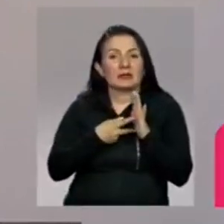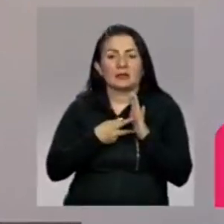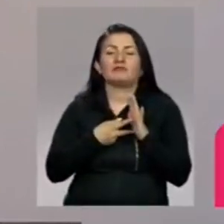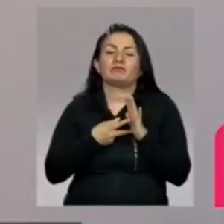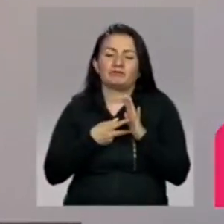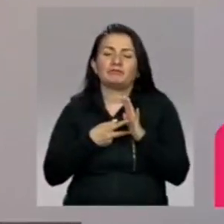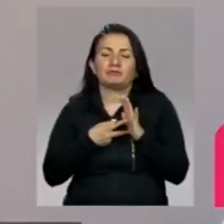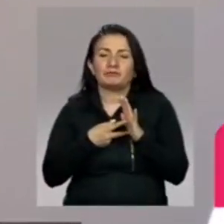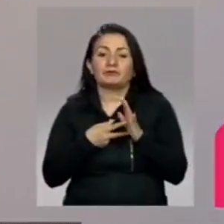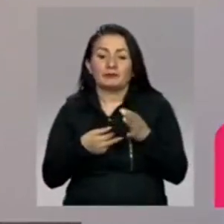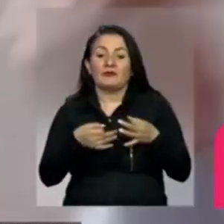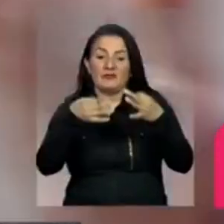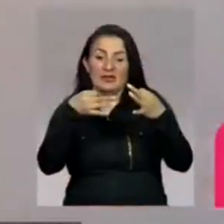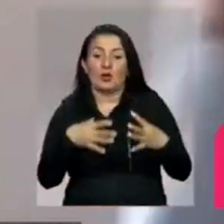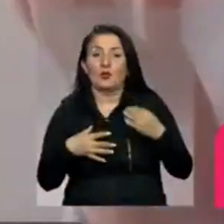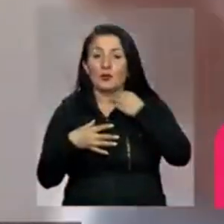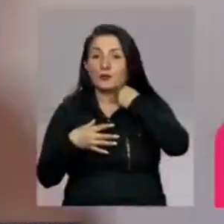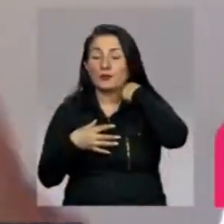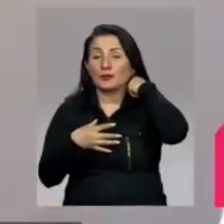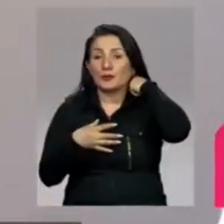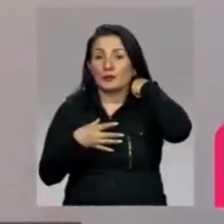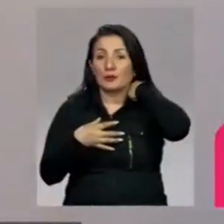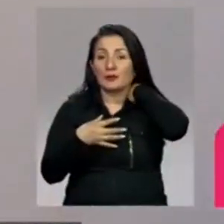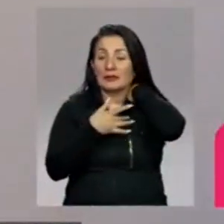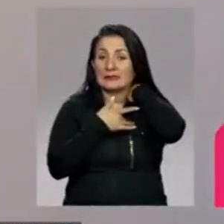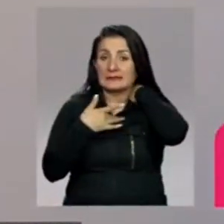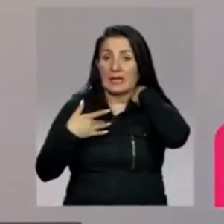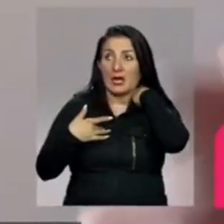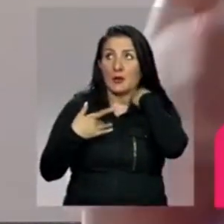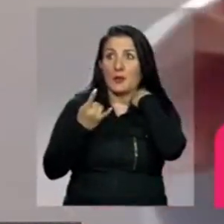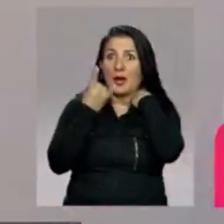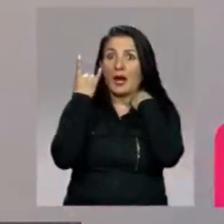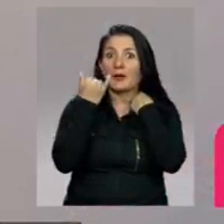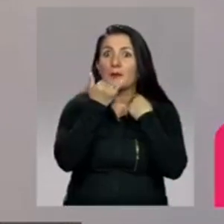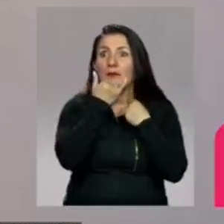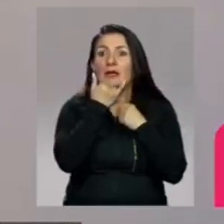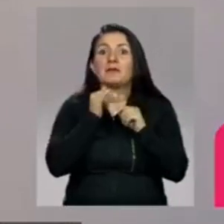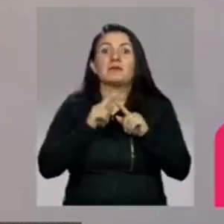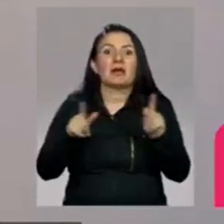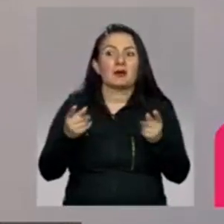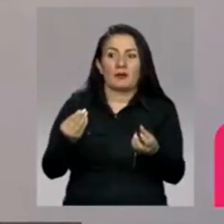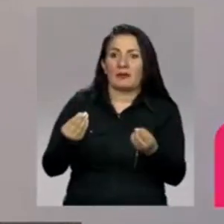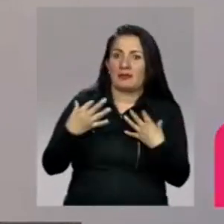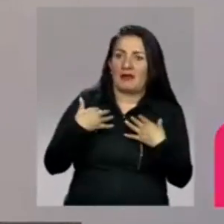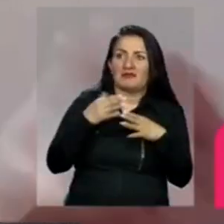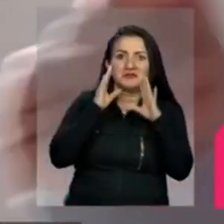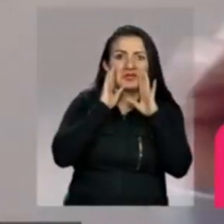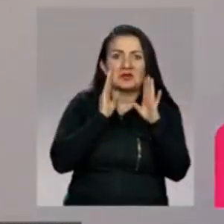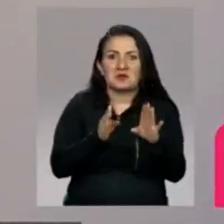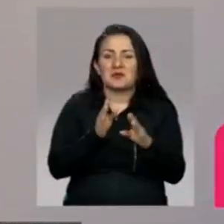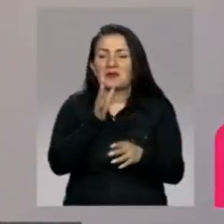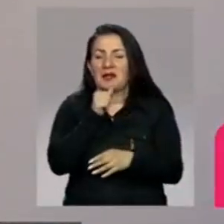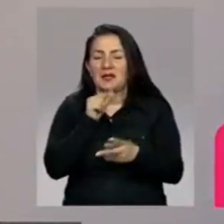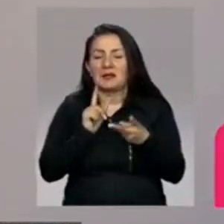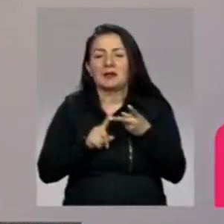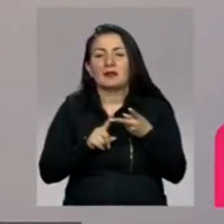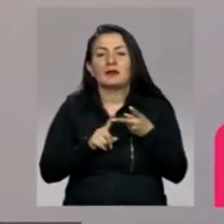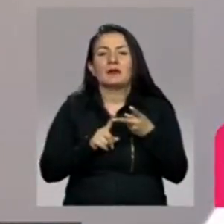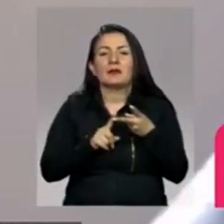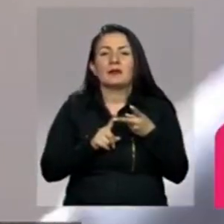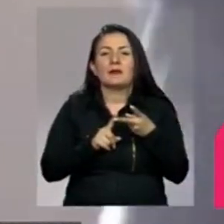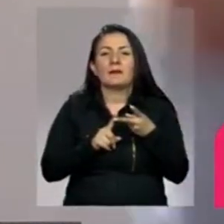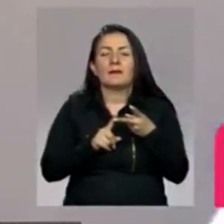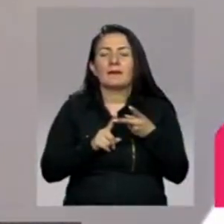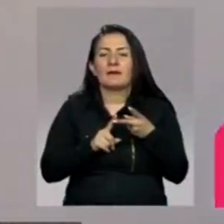claro, tienes un seguro de salud por si algo llega a pasar, pero no aportas a pensión. También